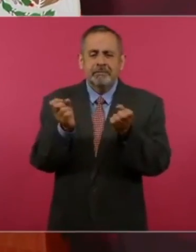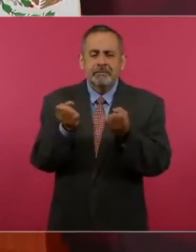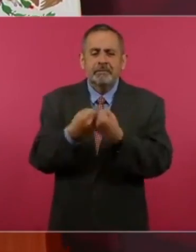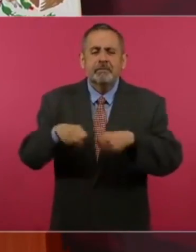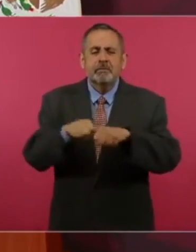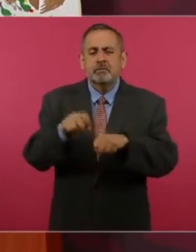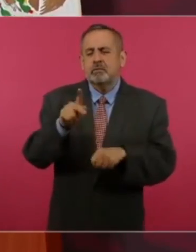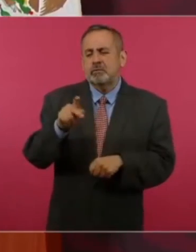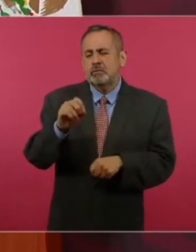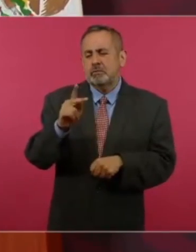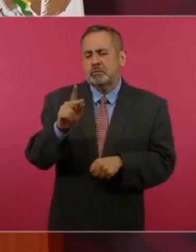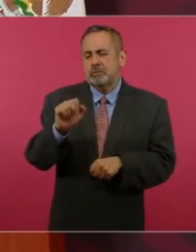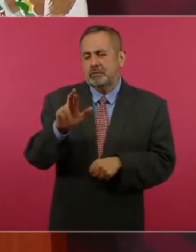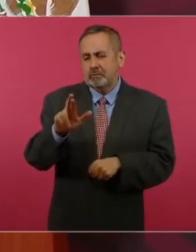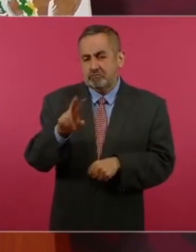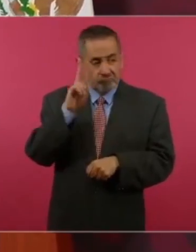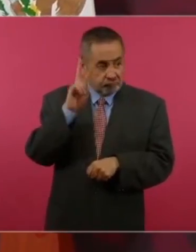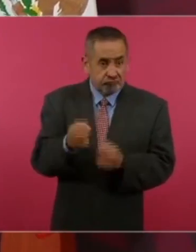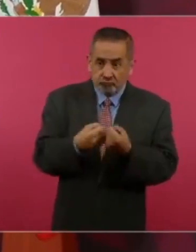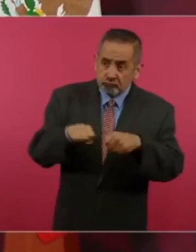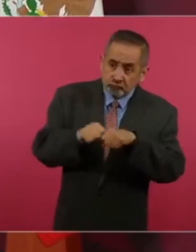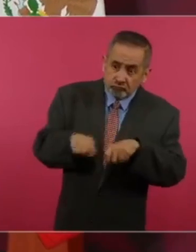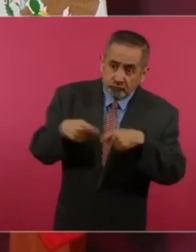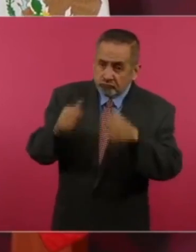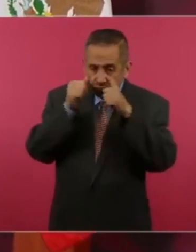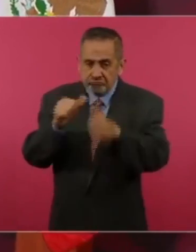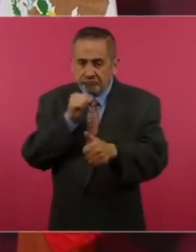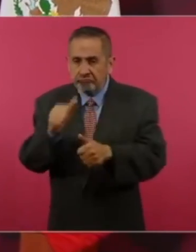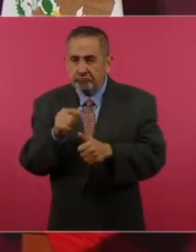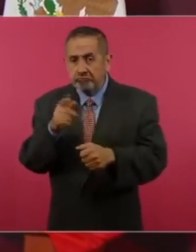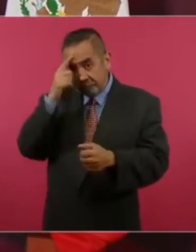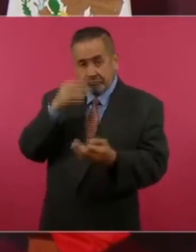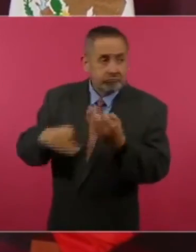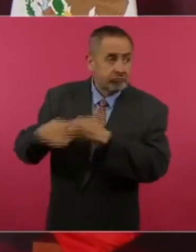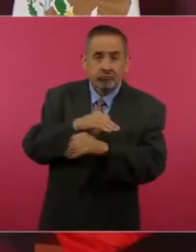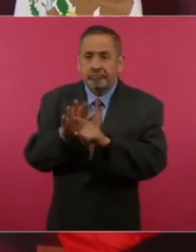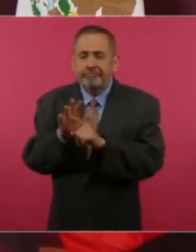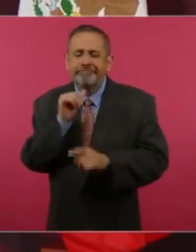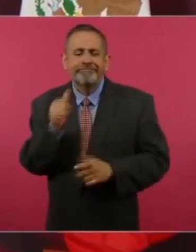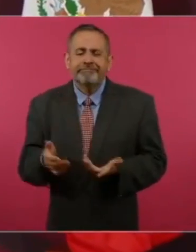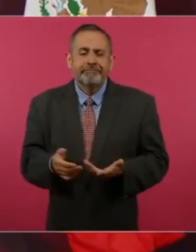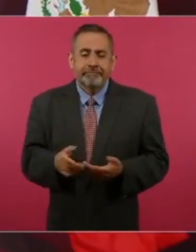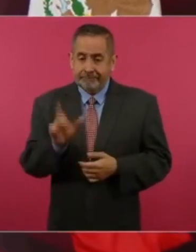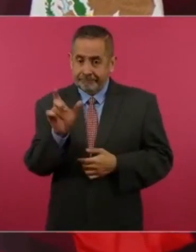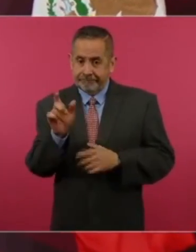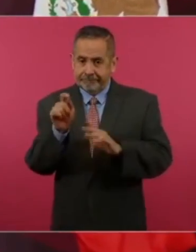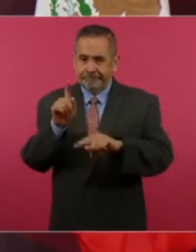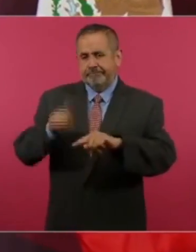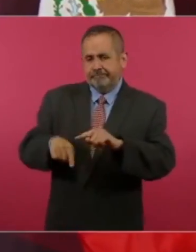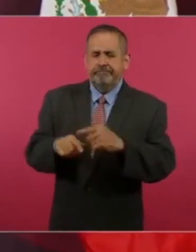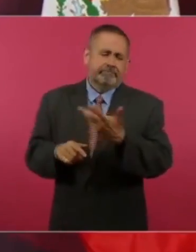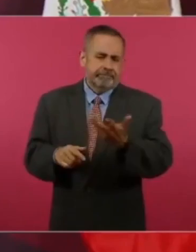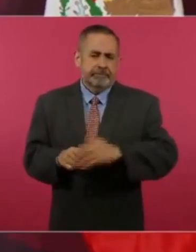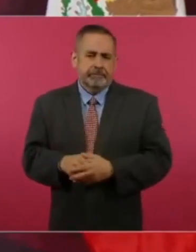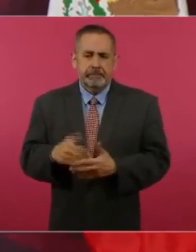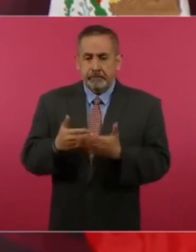seguro ni era popular. Entonces, como ya no están esas credenciales, la gente,